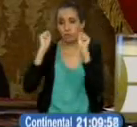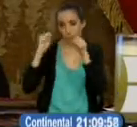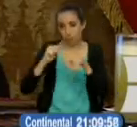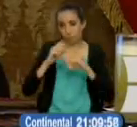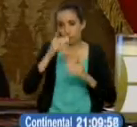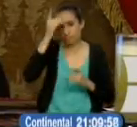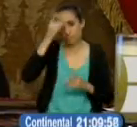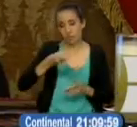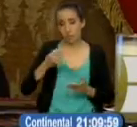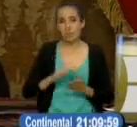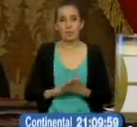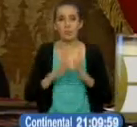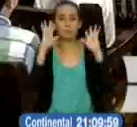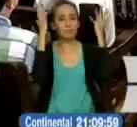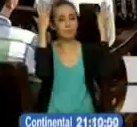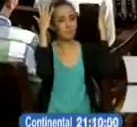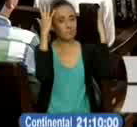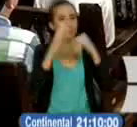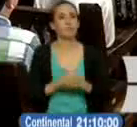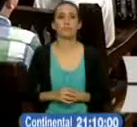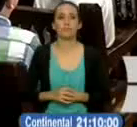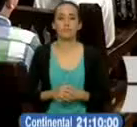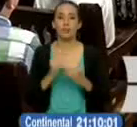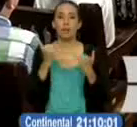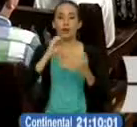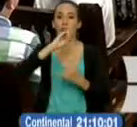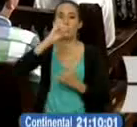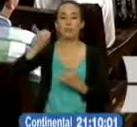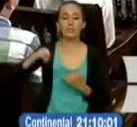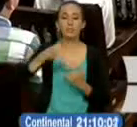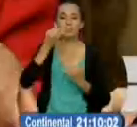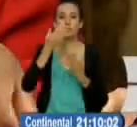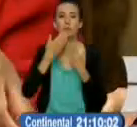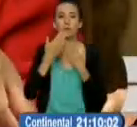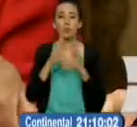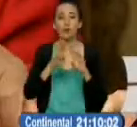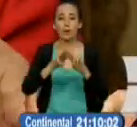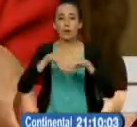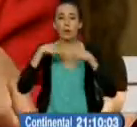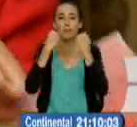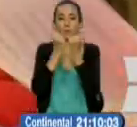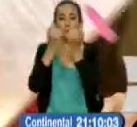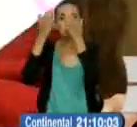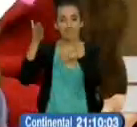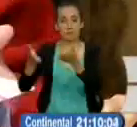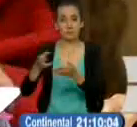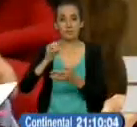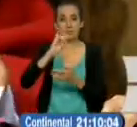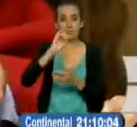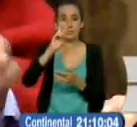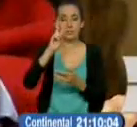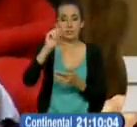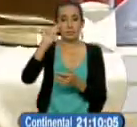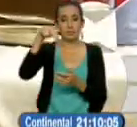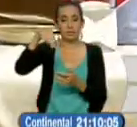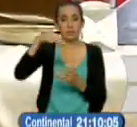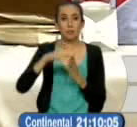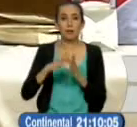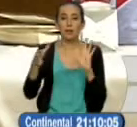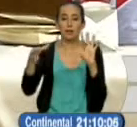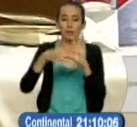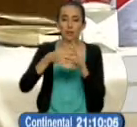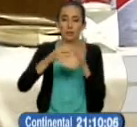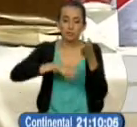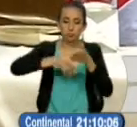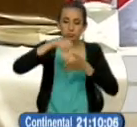100 años. Este jueves, el titular de la cartera de Inclusión Económica y Social, Iván Espinel, suscribió el convenio junto al